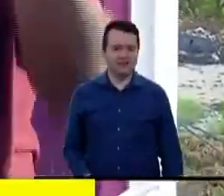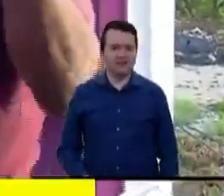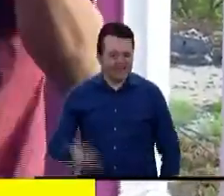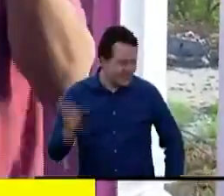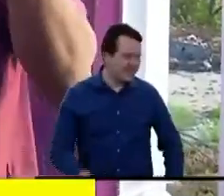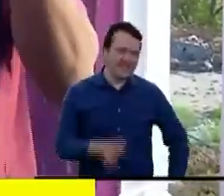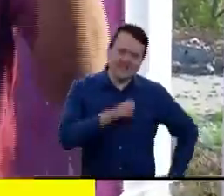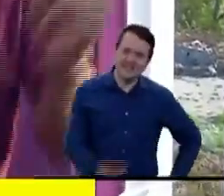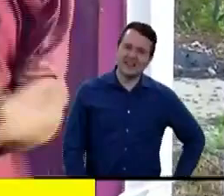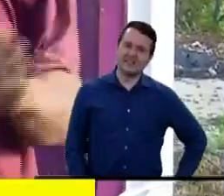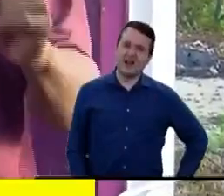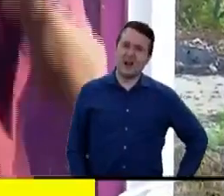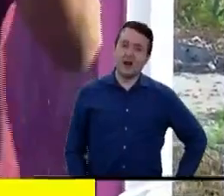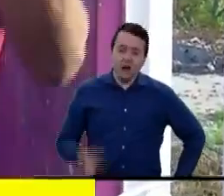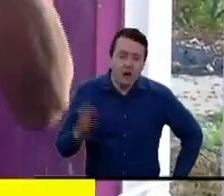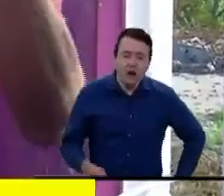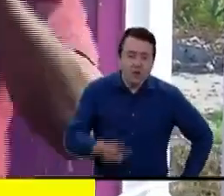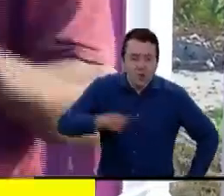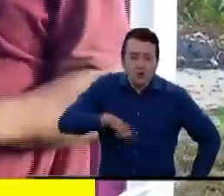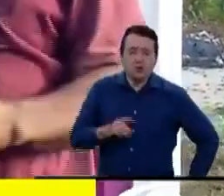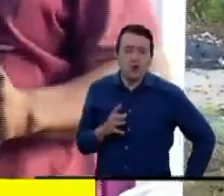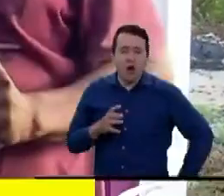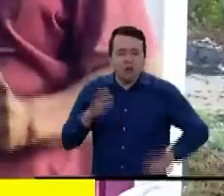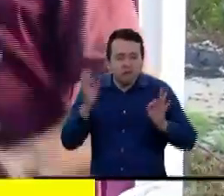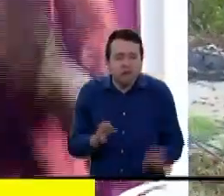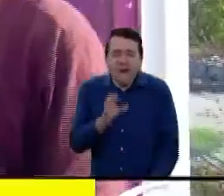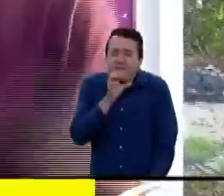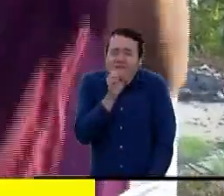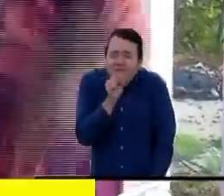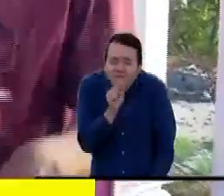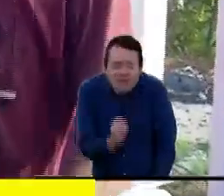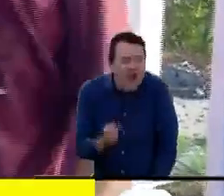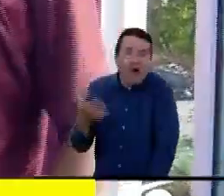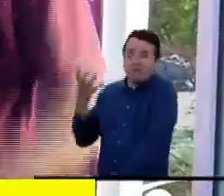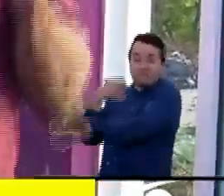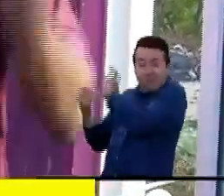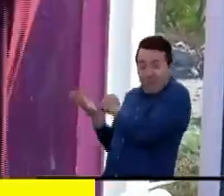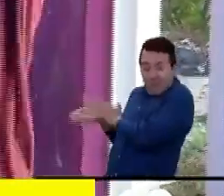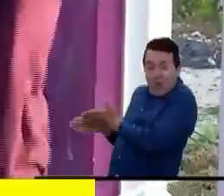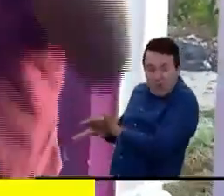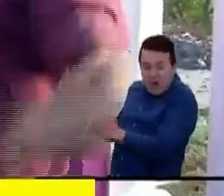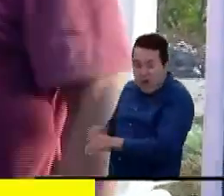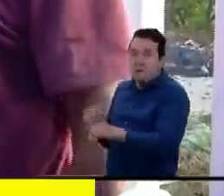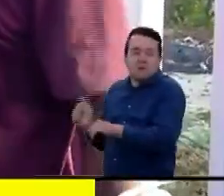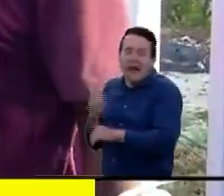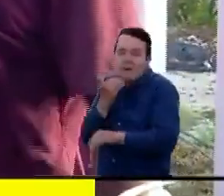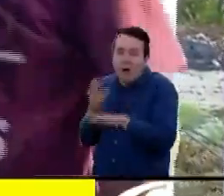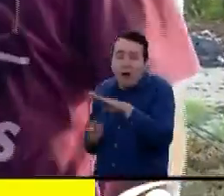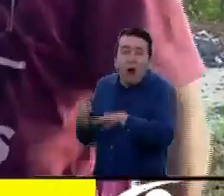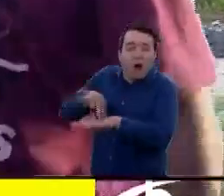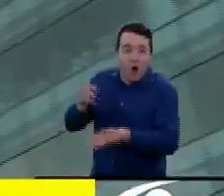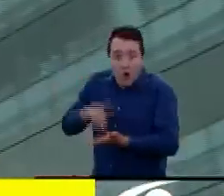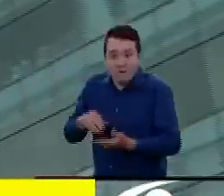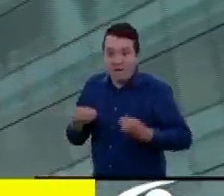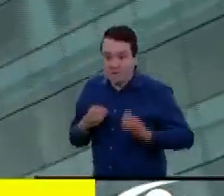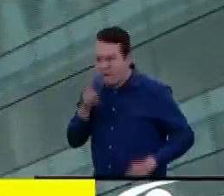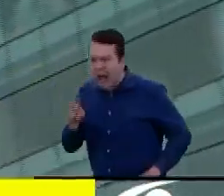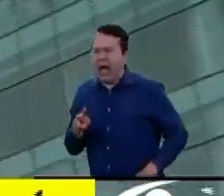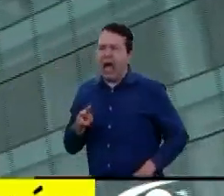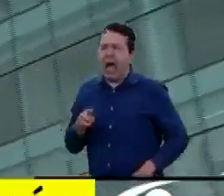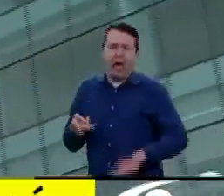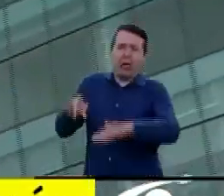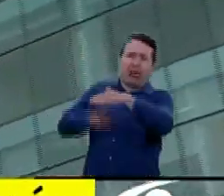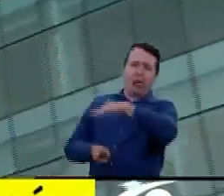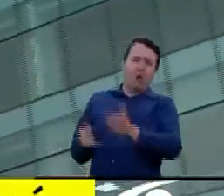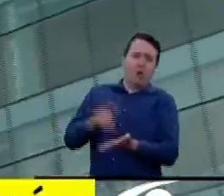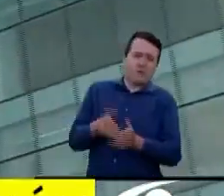los raizales viejos volvieran a nacer en esta época, ellos mismos se enterrarían de ver cómo tienen esta isla, corruptos. Pero volviendo